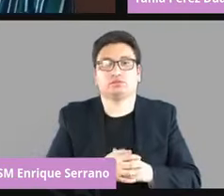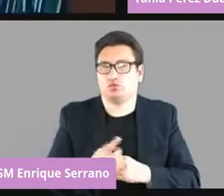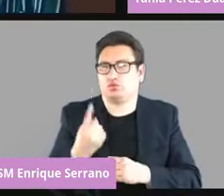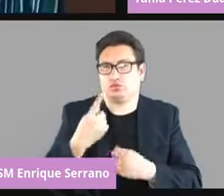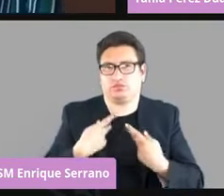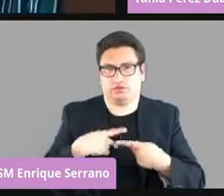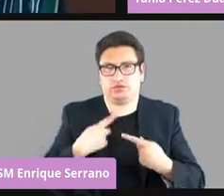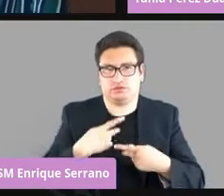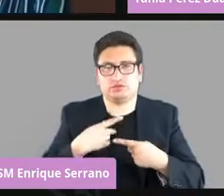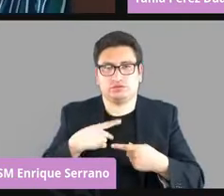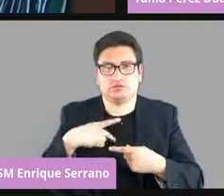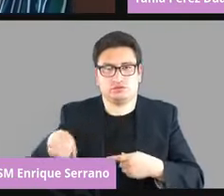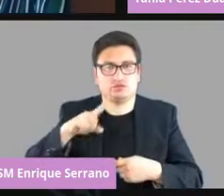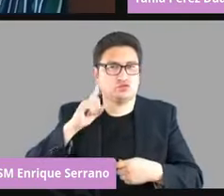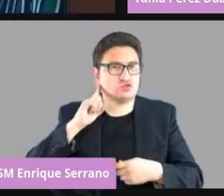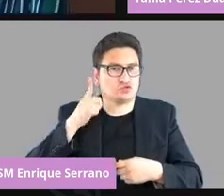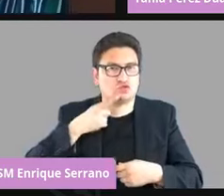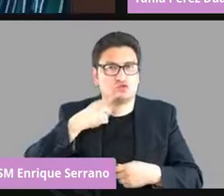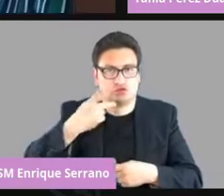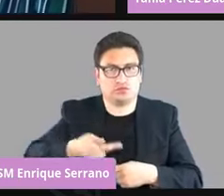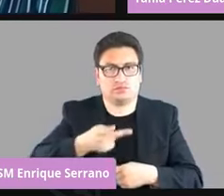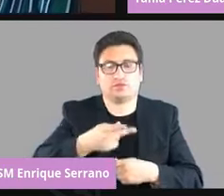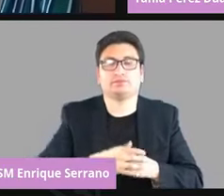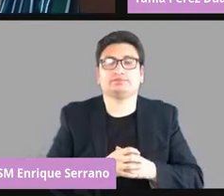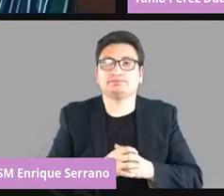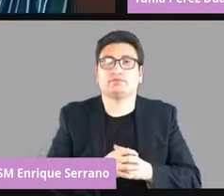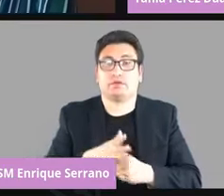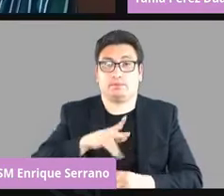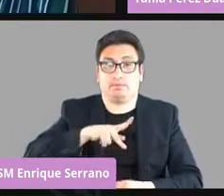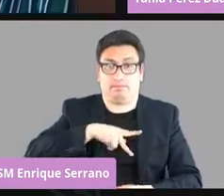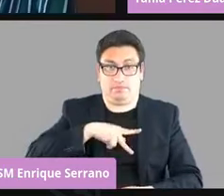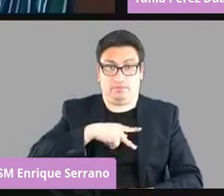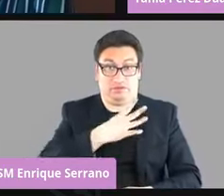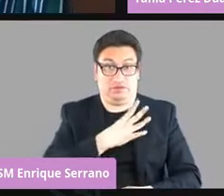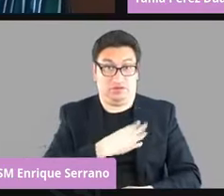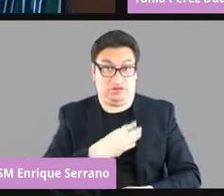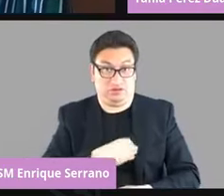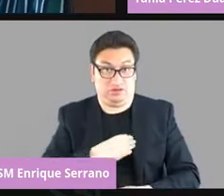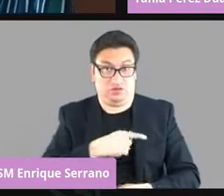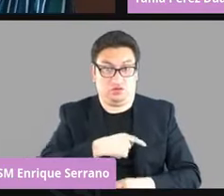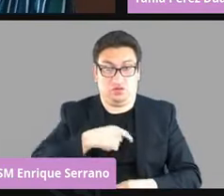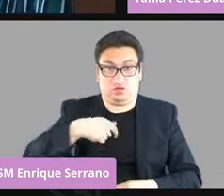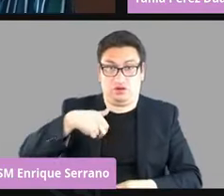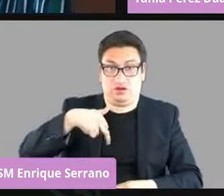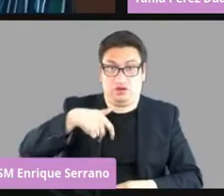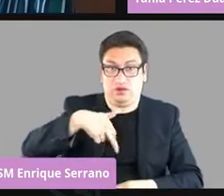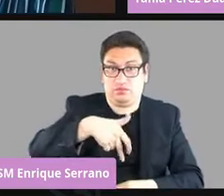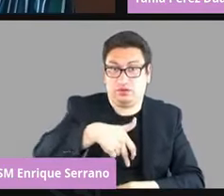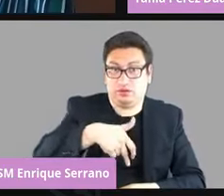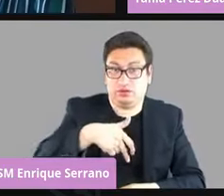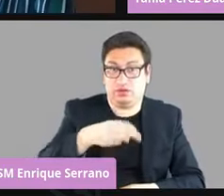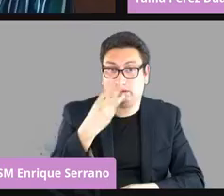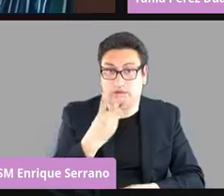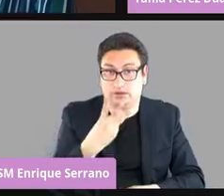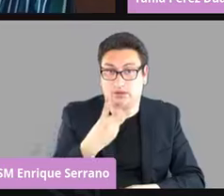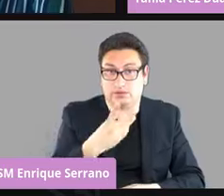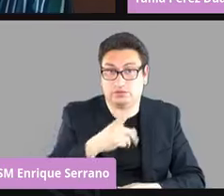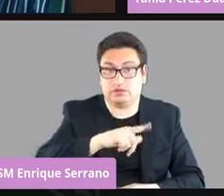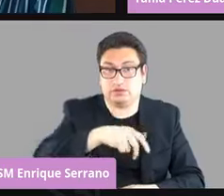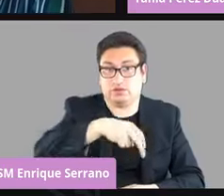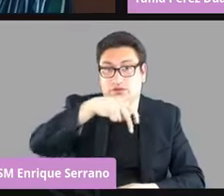persona de comunidad sorda que nos está preguntando lo siguiente. Mi hijo camina 3 y regresa 2 siempre.